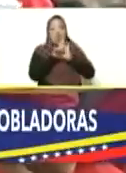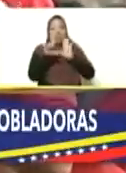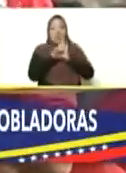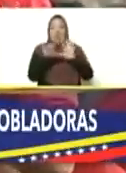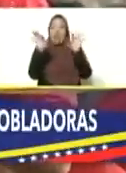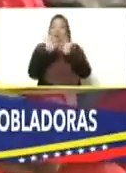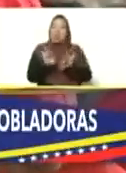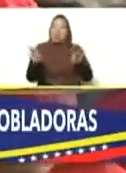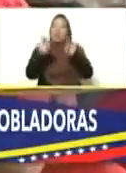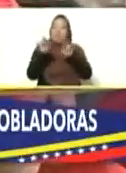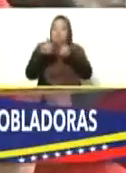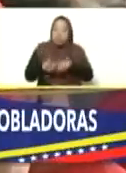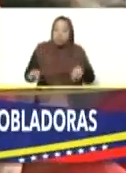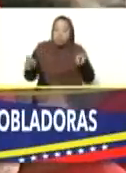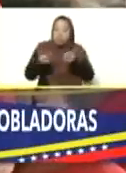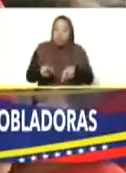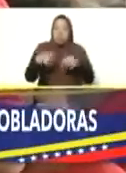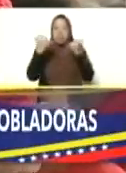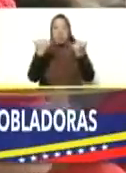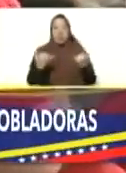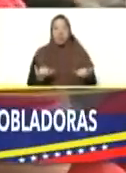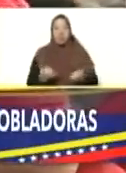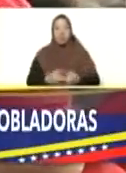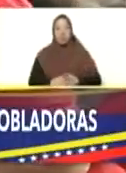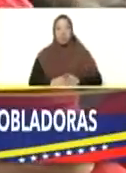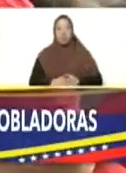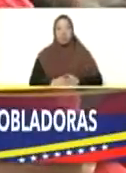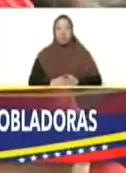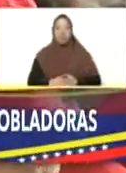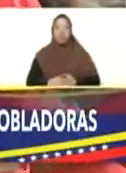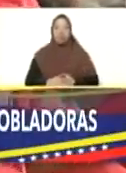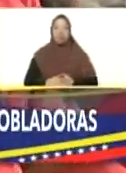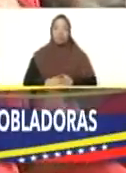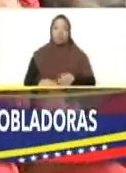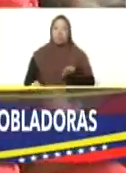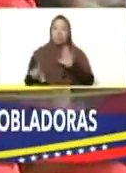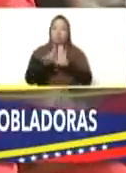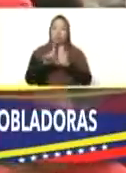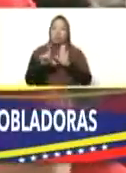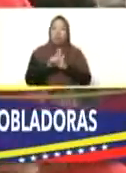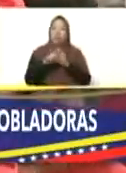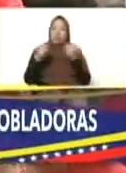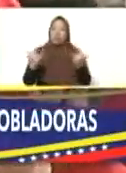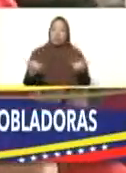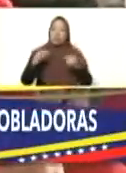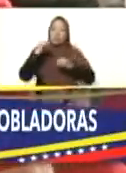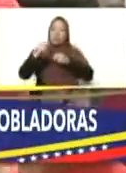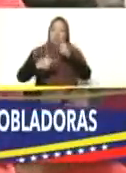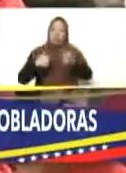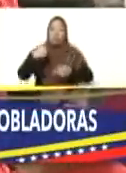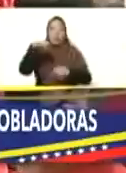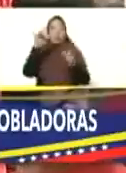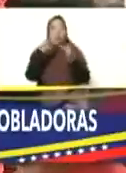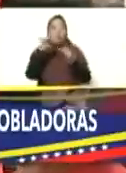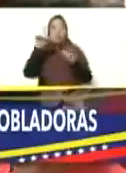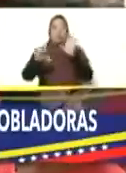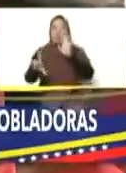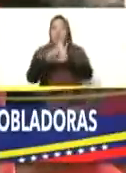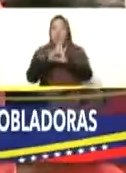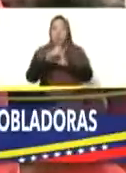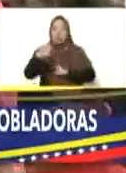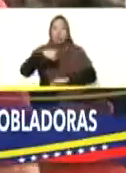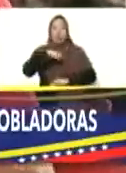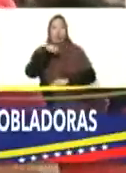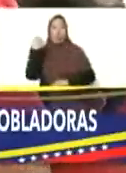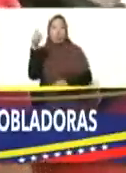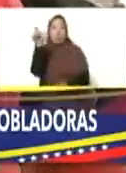nada que revisar en este caso si ustedes tocan la ley se lo dice será por encima de mi cadáver así esperadas como